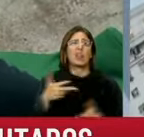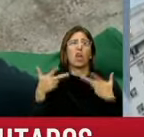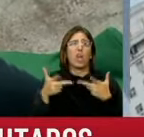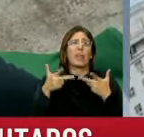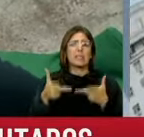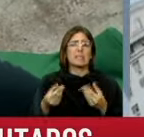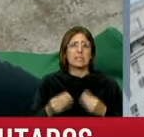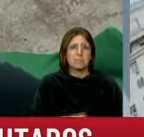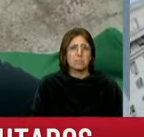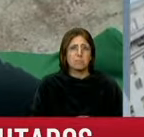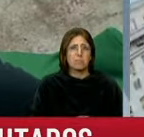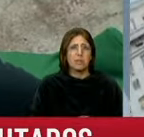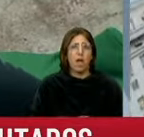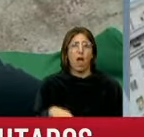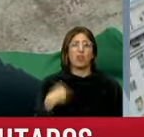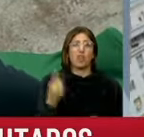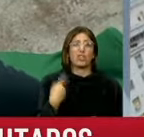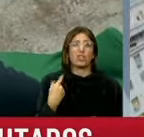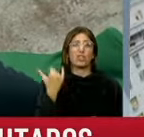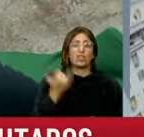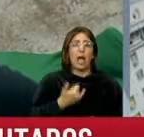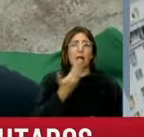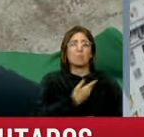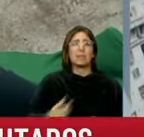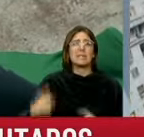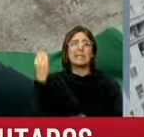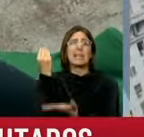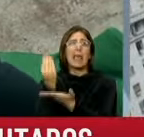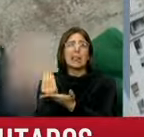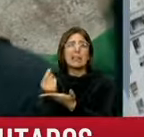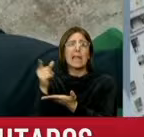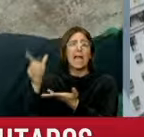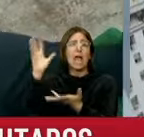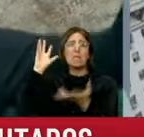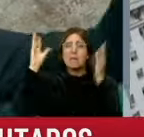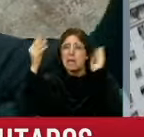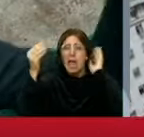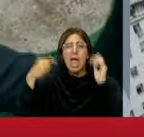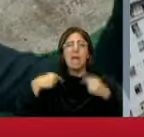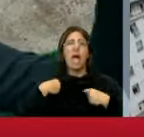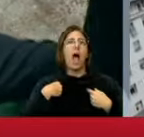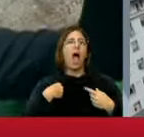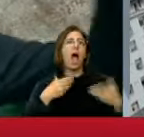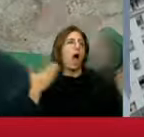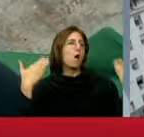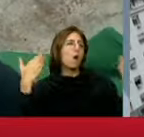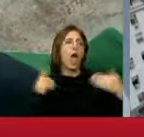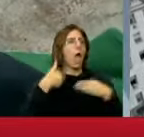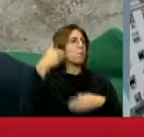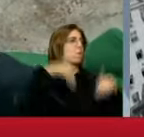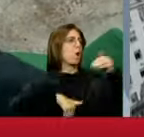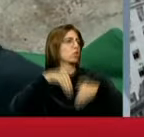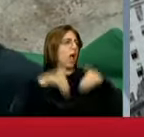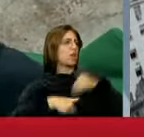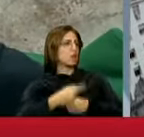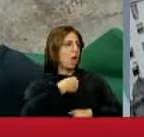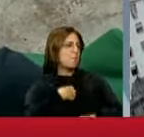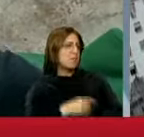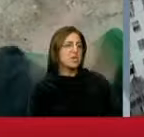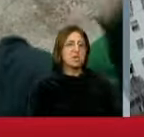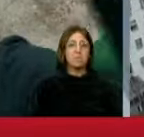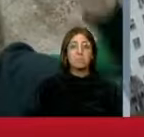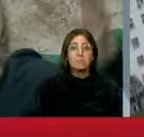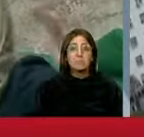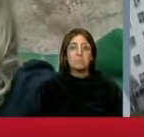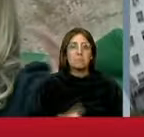para que parezca que lo que está siendo aprobado, lo que posiblemente se apruebe, sea irregular. Claro. ¿No? Básicamente eso,